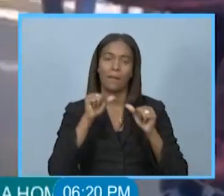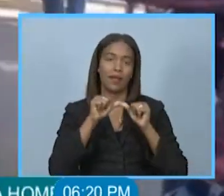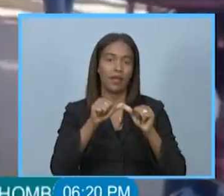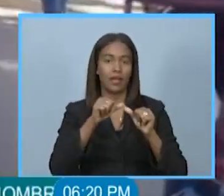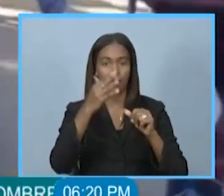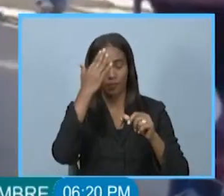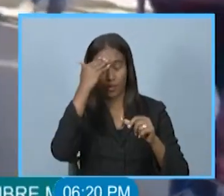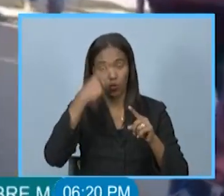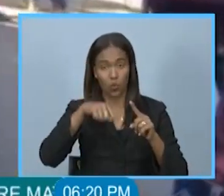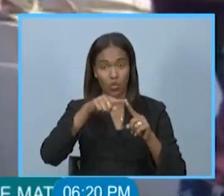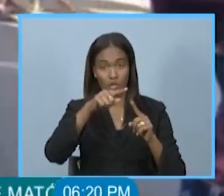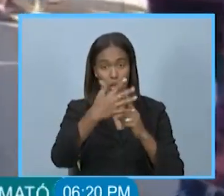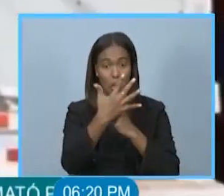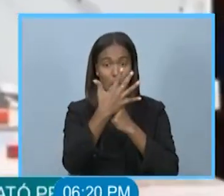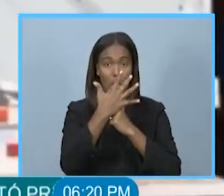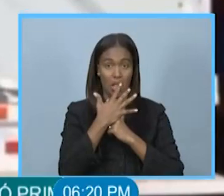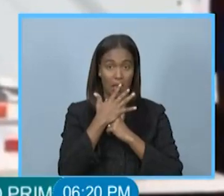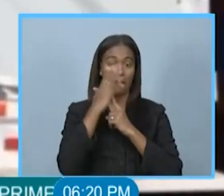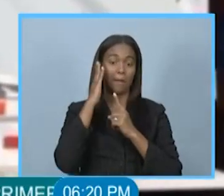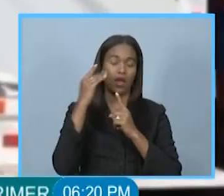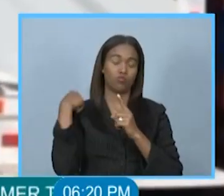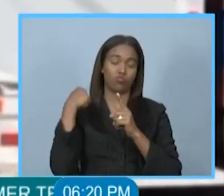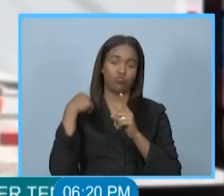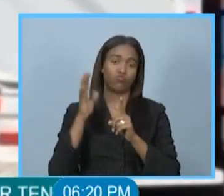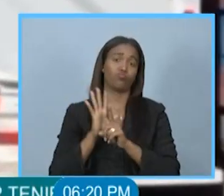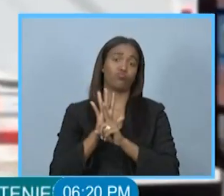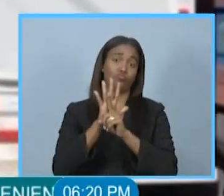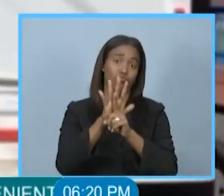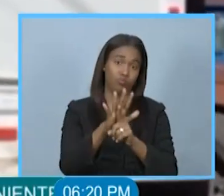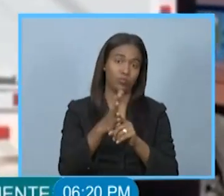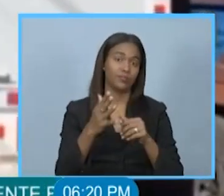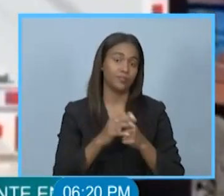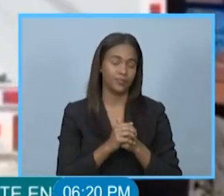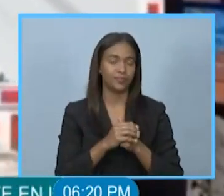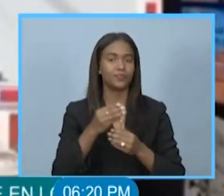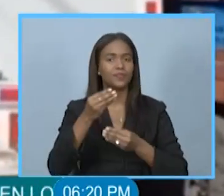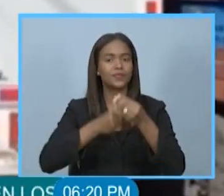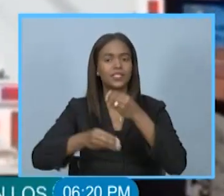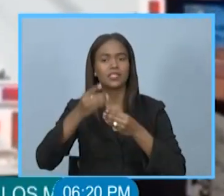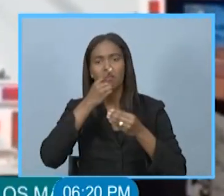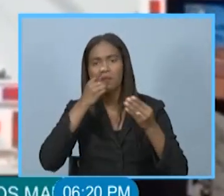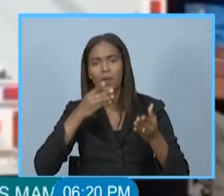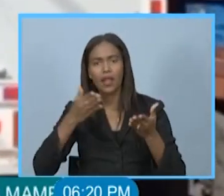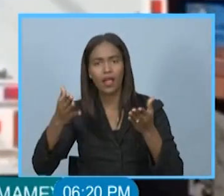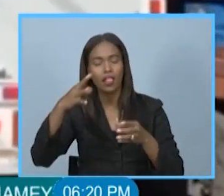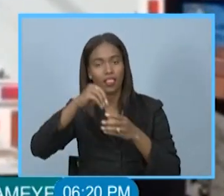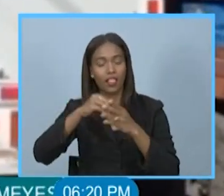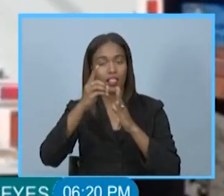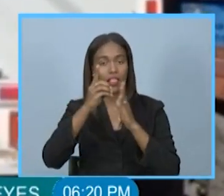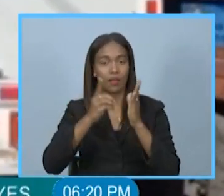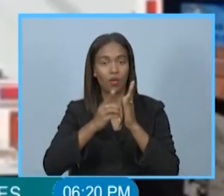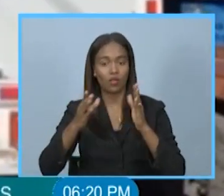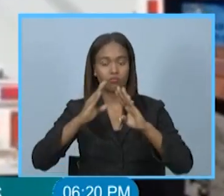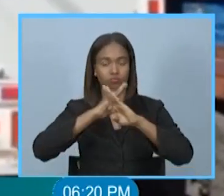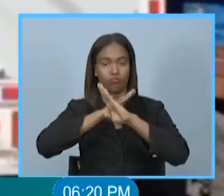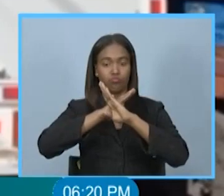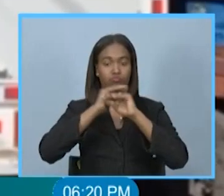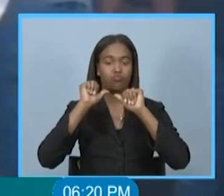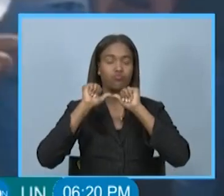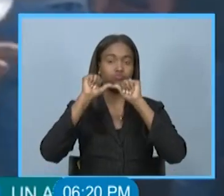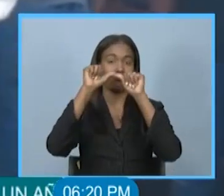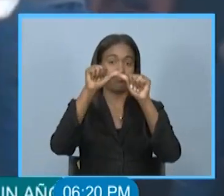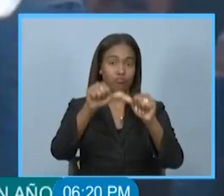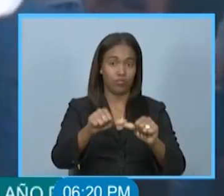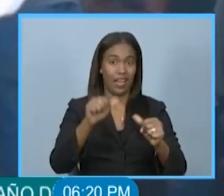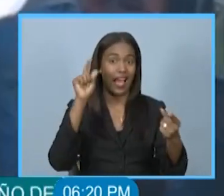ellos hicieron un mercado nosotros vamos para adelante según manifestaron los comerciantes dominicanos en dajabón este bloqueo se mantiene indefinido